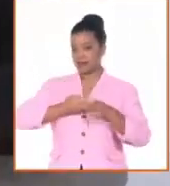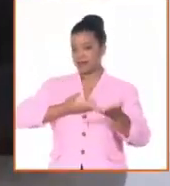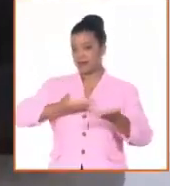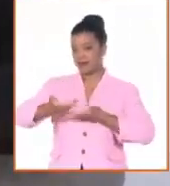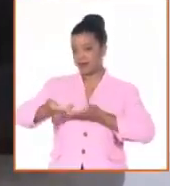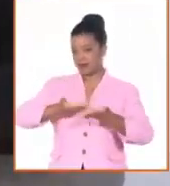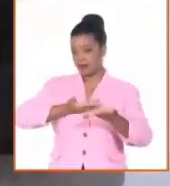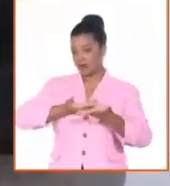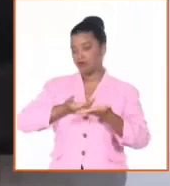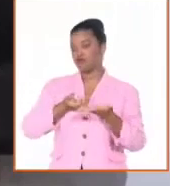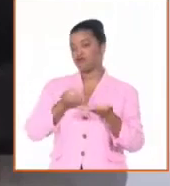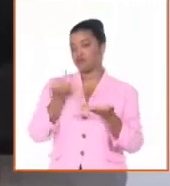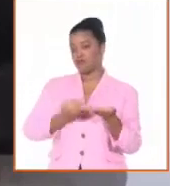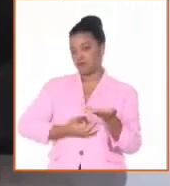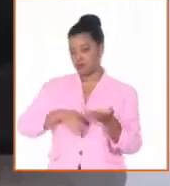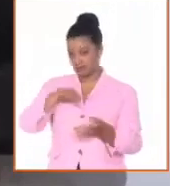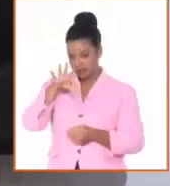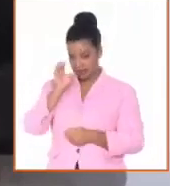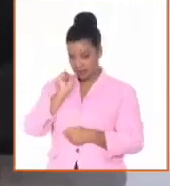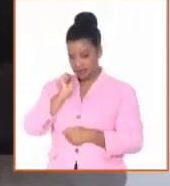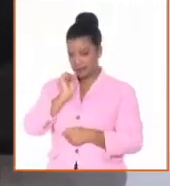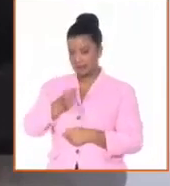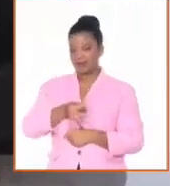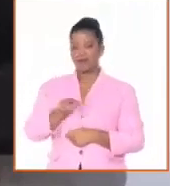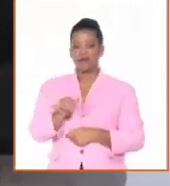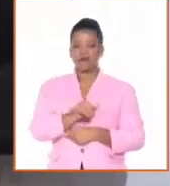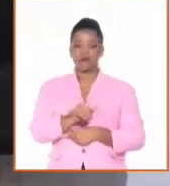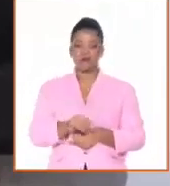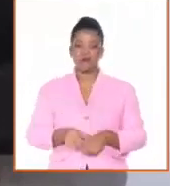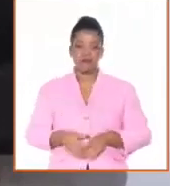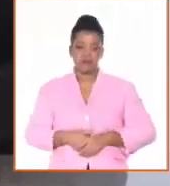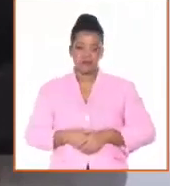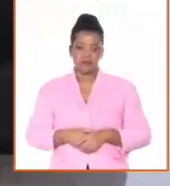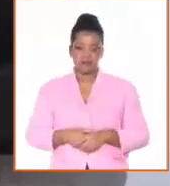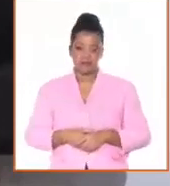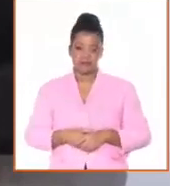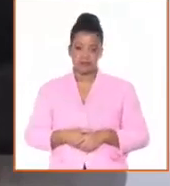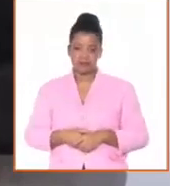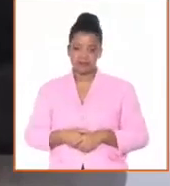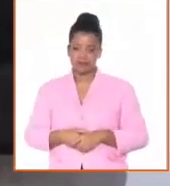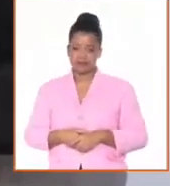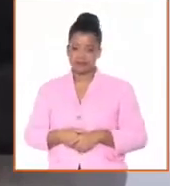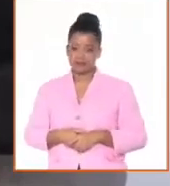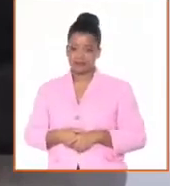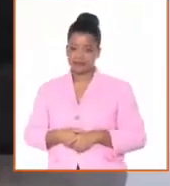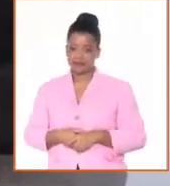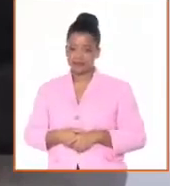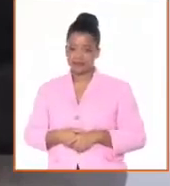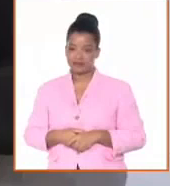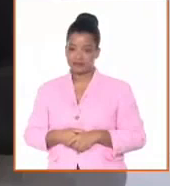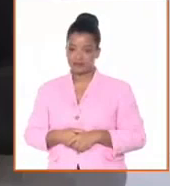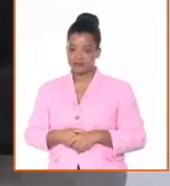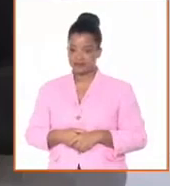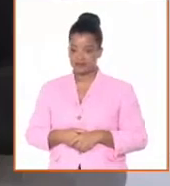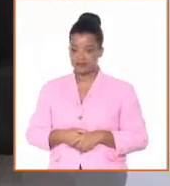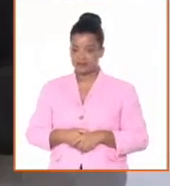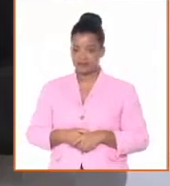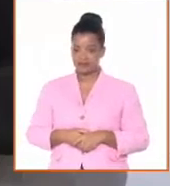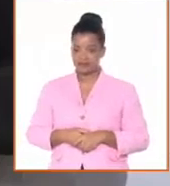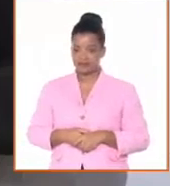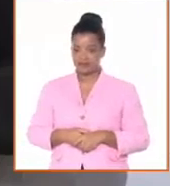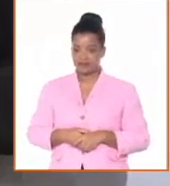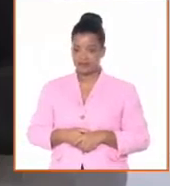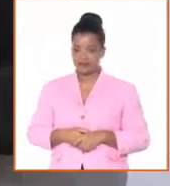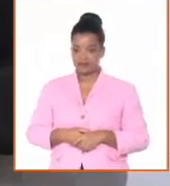comercial es entendible porque bueno son relaciones en el tráfico jurídico mercantil comercial y demás que que se establece